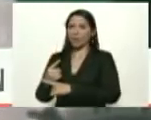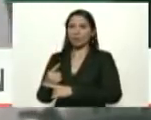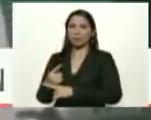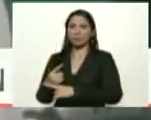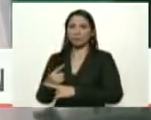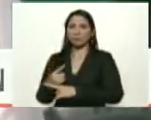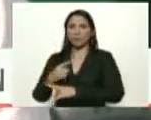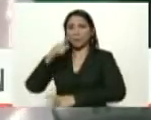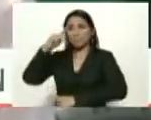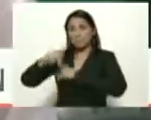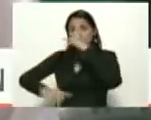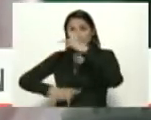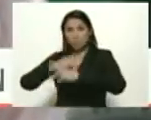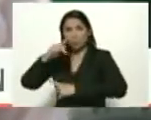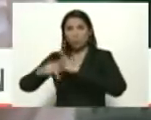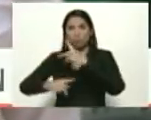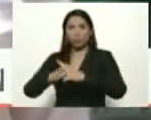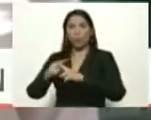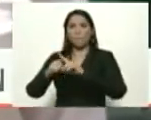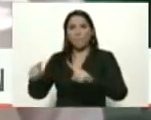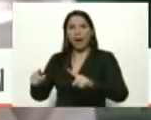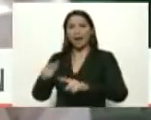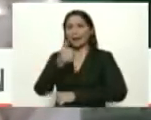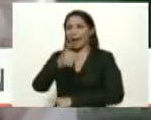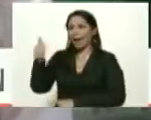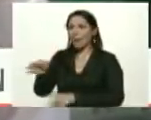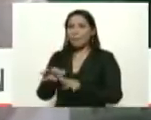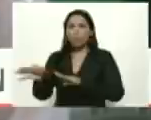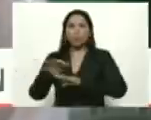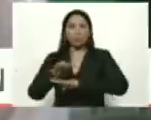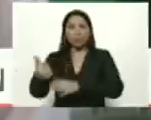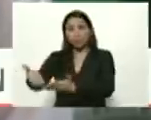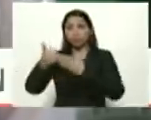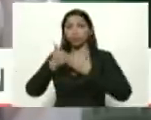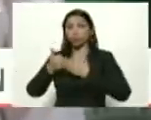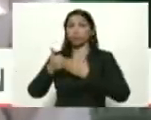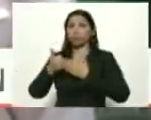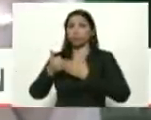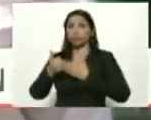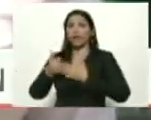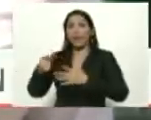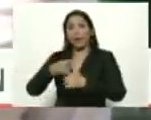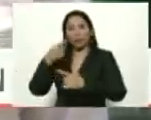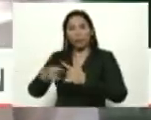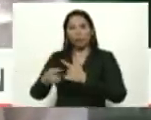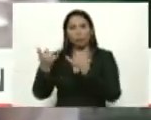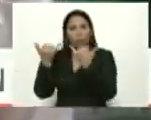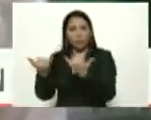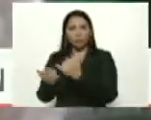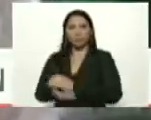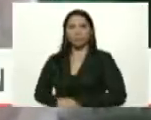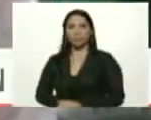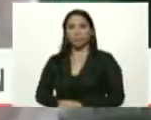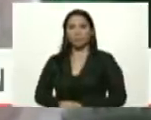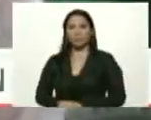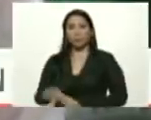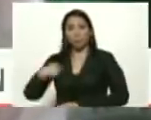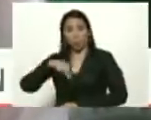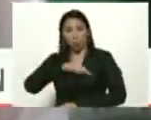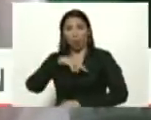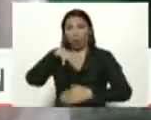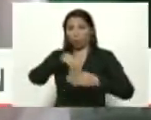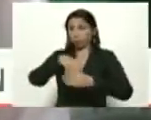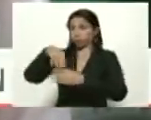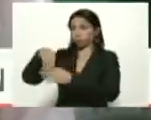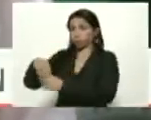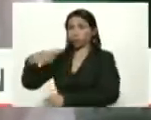la producción para su municipio, y esto nos va a ayudar mucho. Así que en esta época que estamos en cuarentena y que